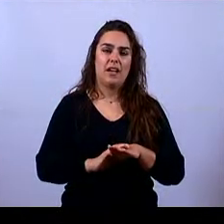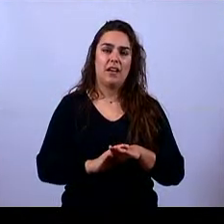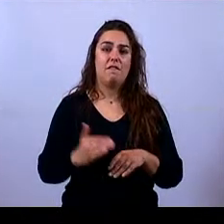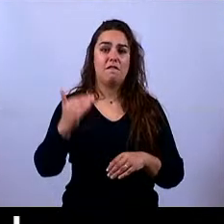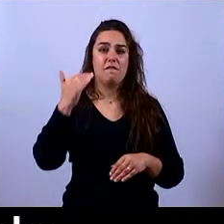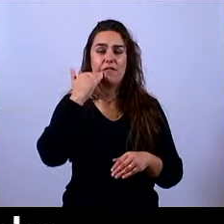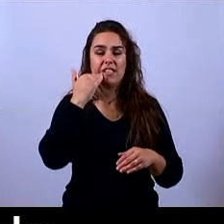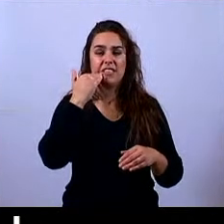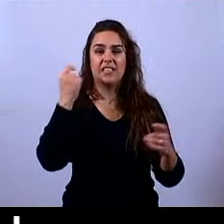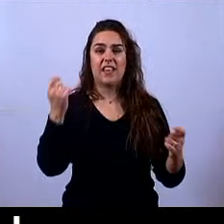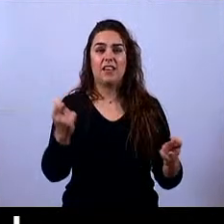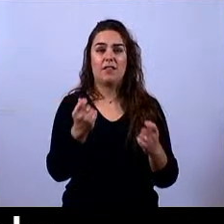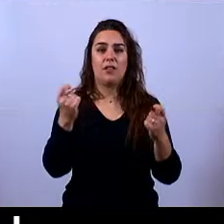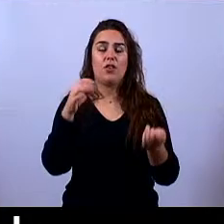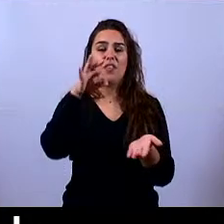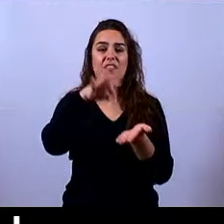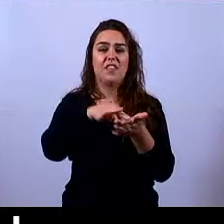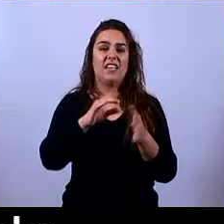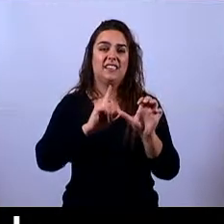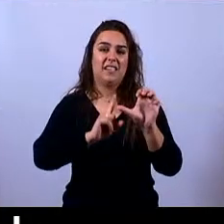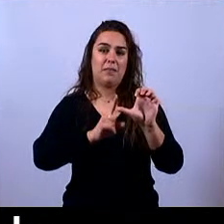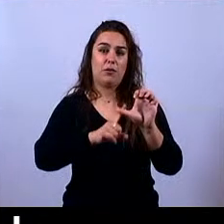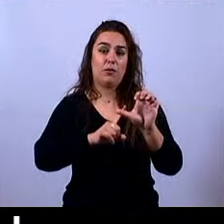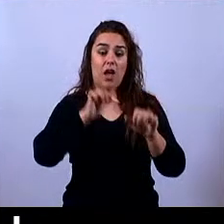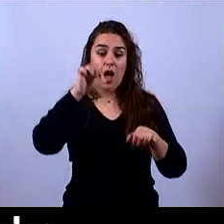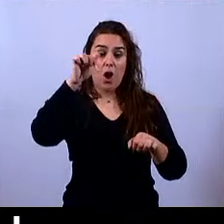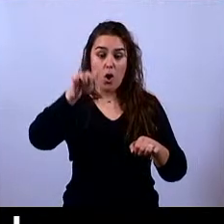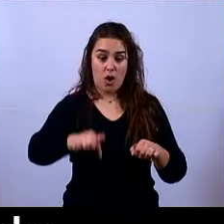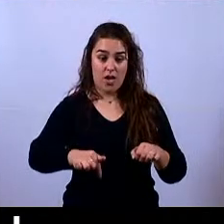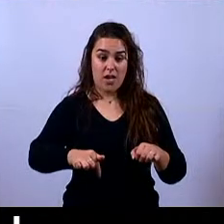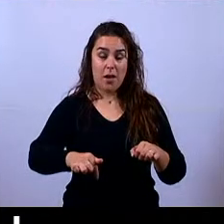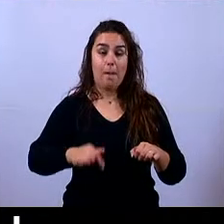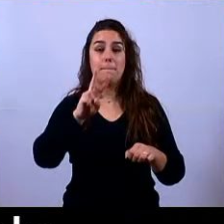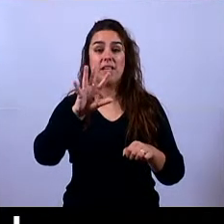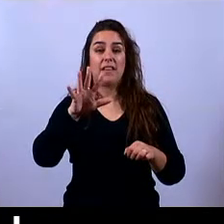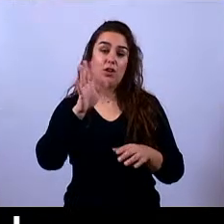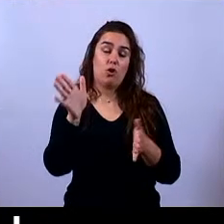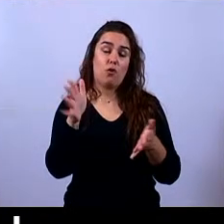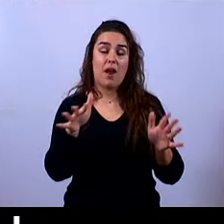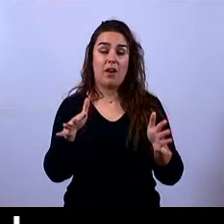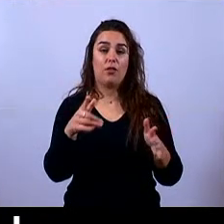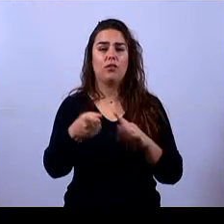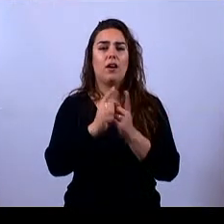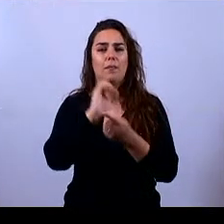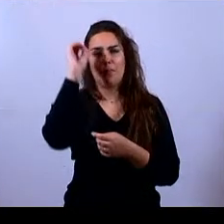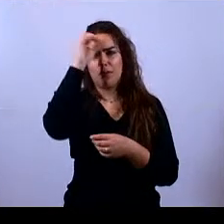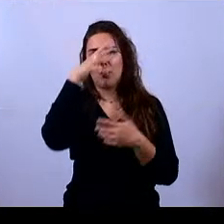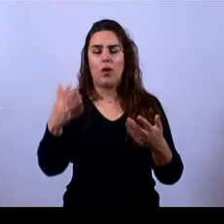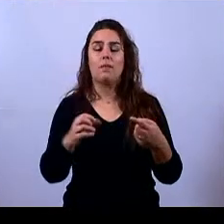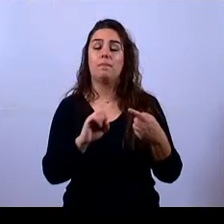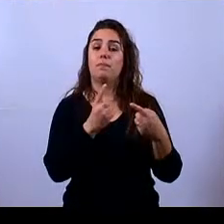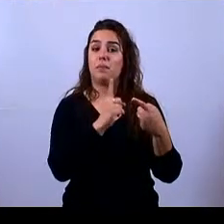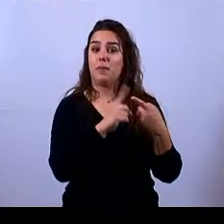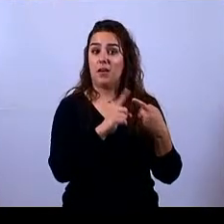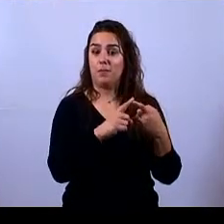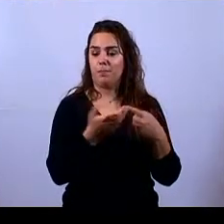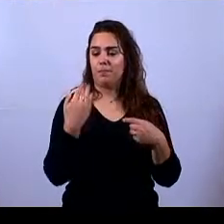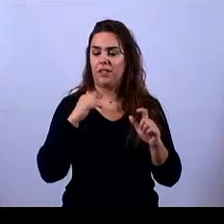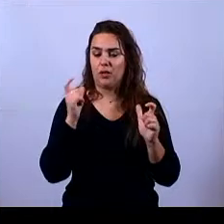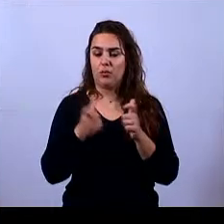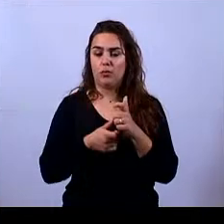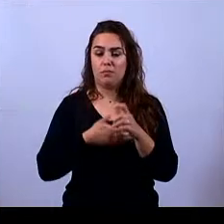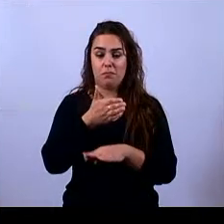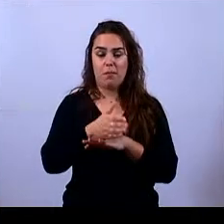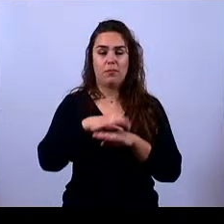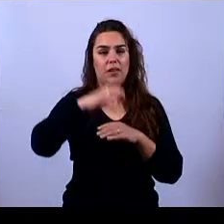de celebración del Día de Extremadura a hoy, 25 de marzo. Bien, la primera pregunta, asistimos a la reunión para escuchar